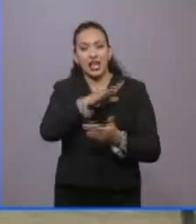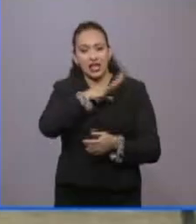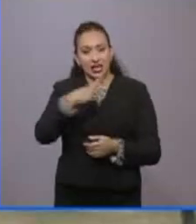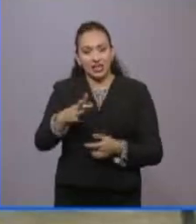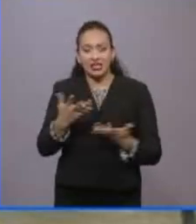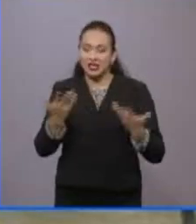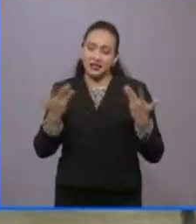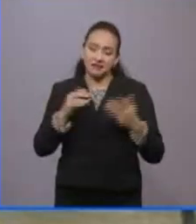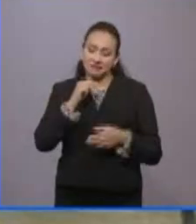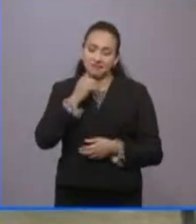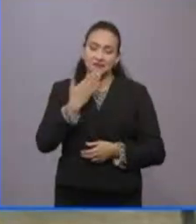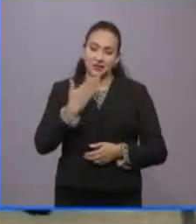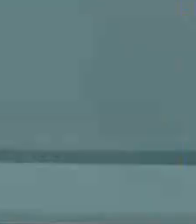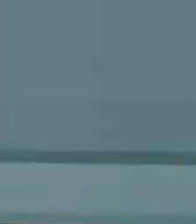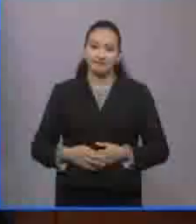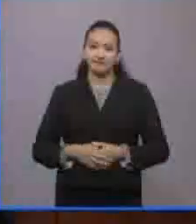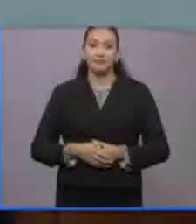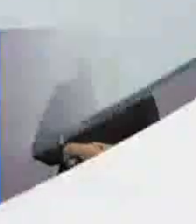materia.